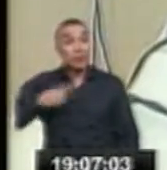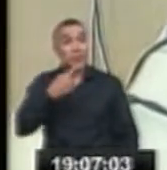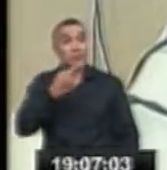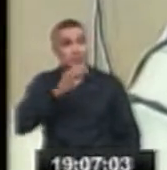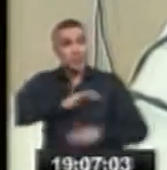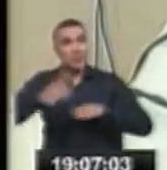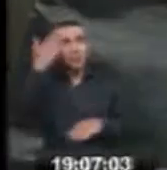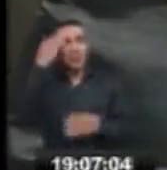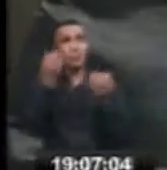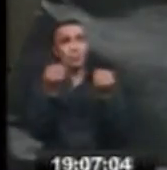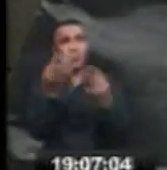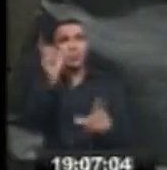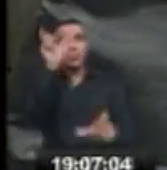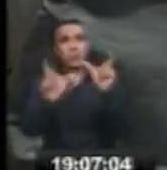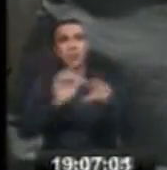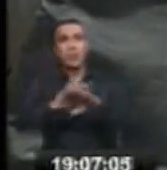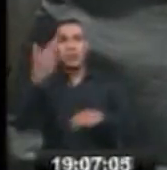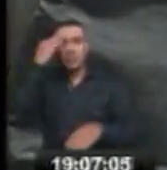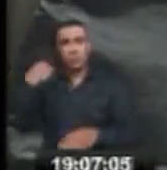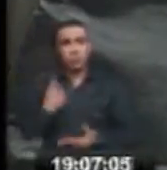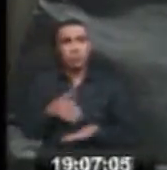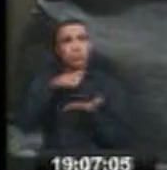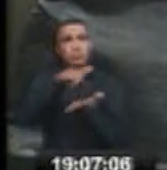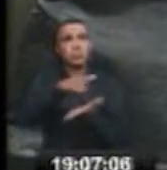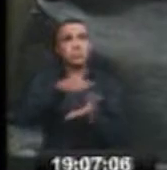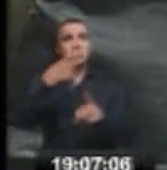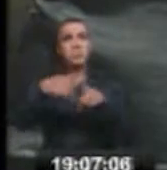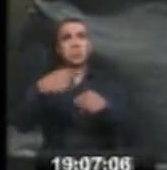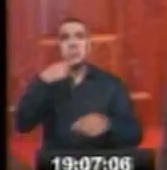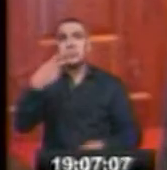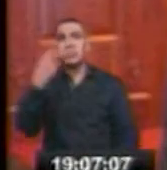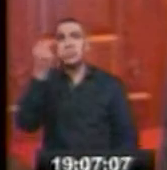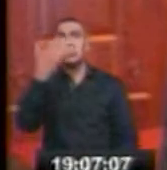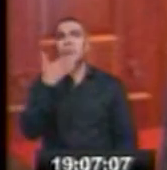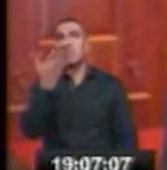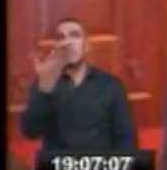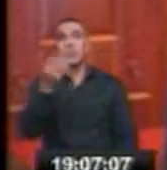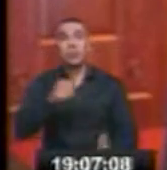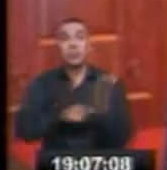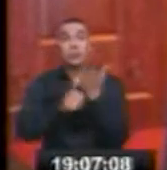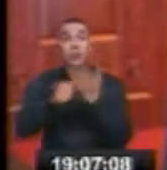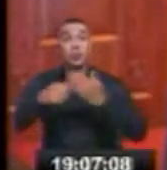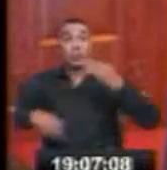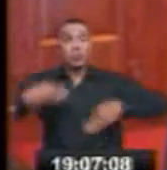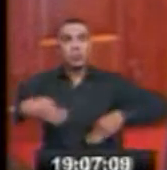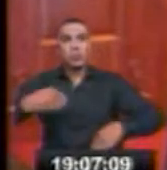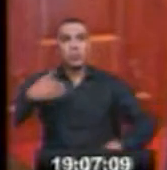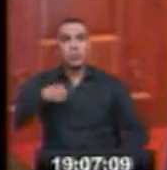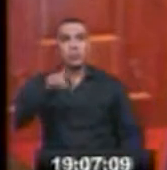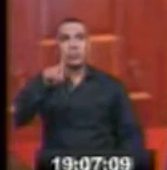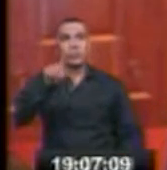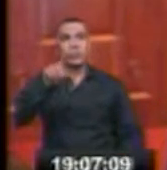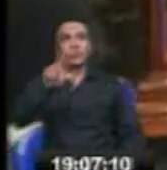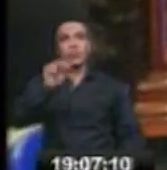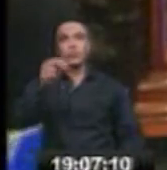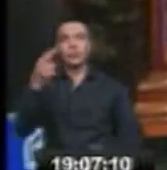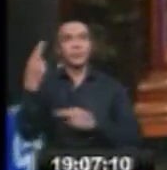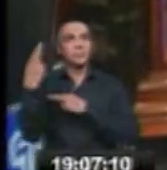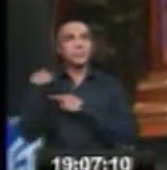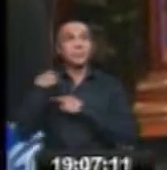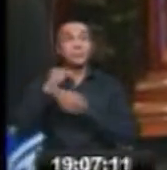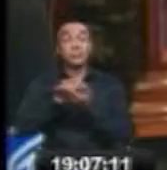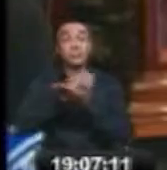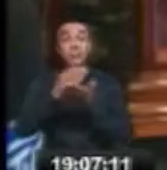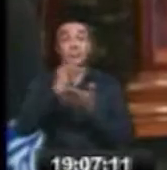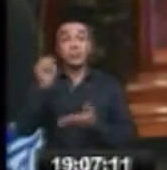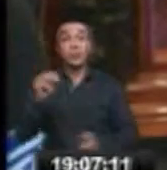conoció un gran número de mandos al altos y medios del gobierno de Rafael Correa. En el Ministerio de Justicia hubo una irresponsabilidad. La asambleísta